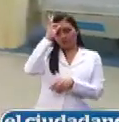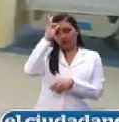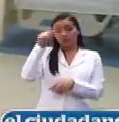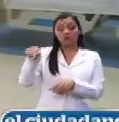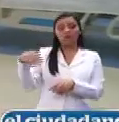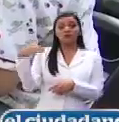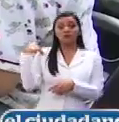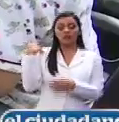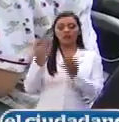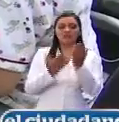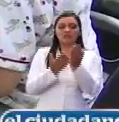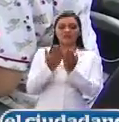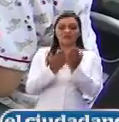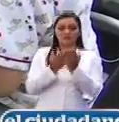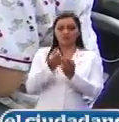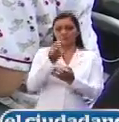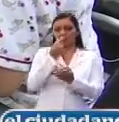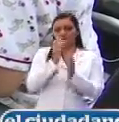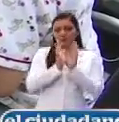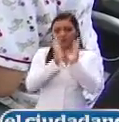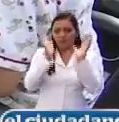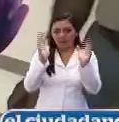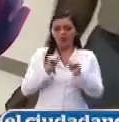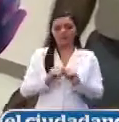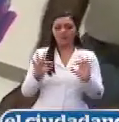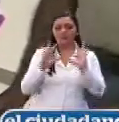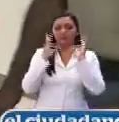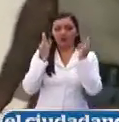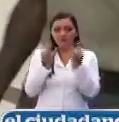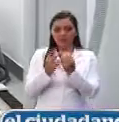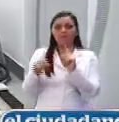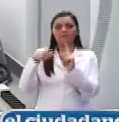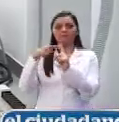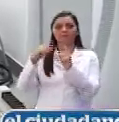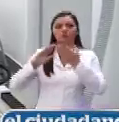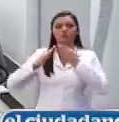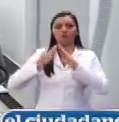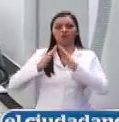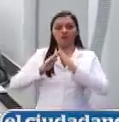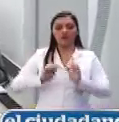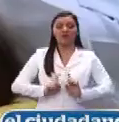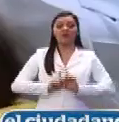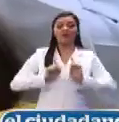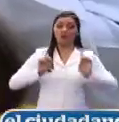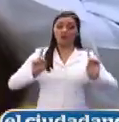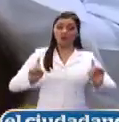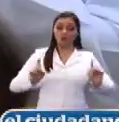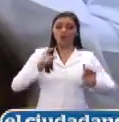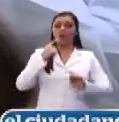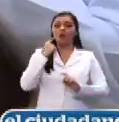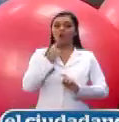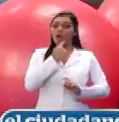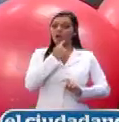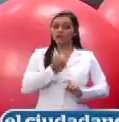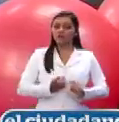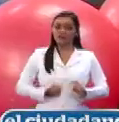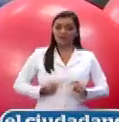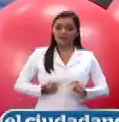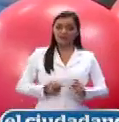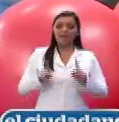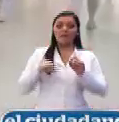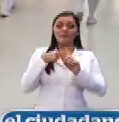servicios de medicina general medicina familiar y comunitaria ginecología obstetricia odontología fisioterapia